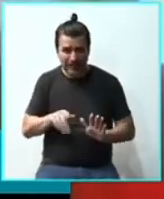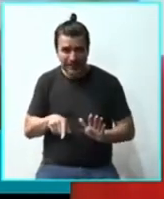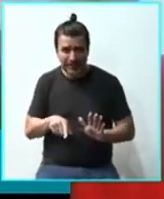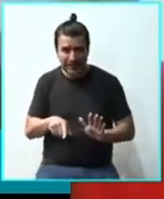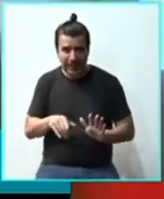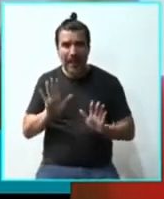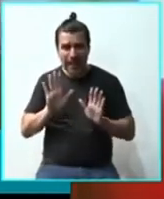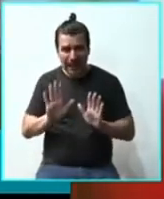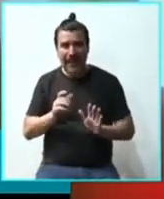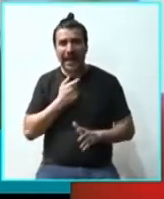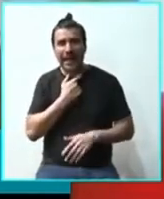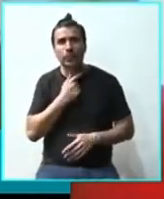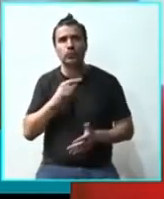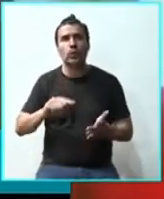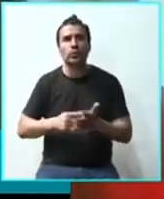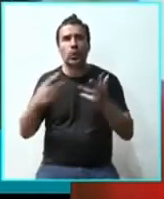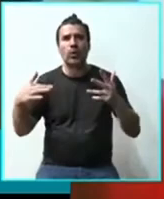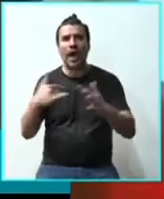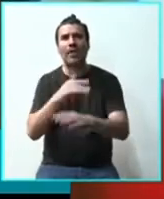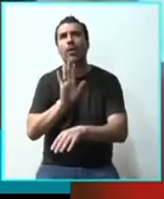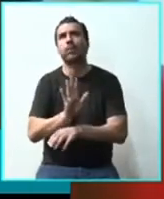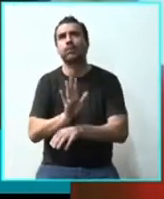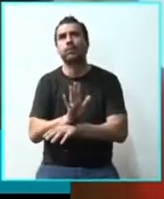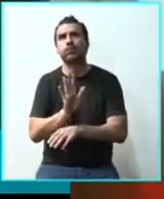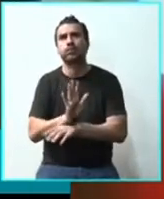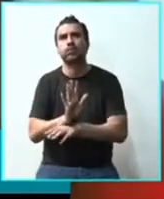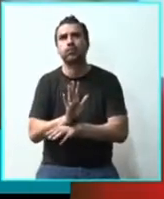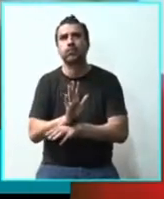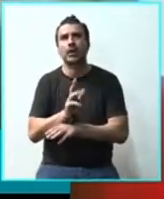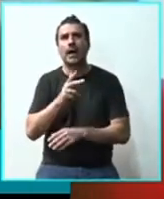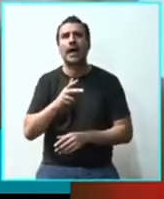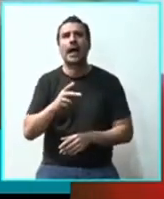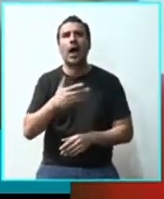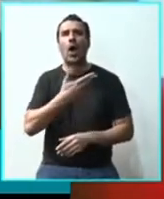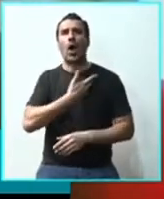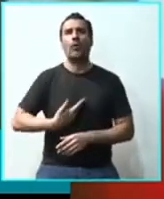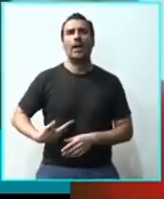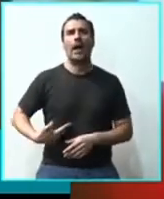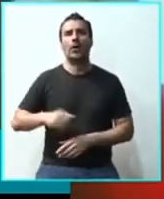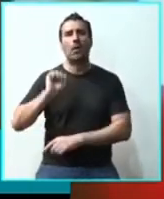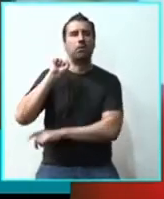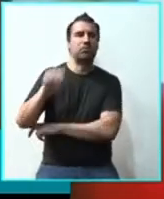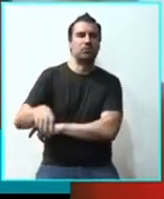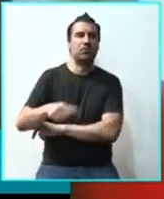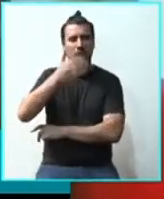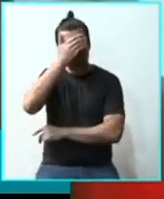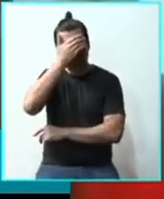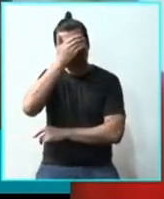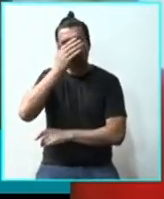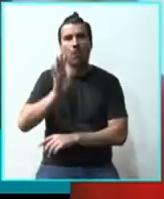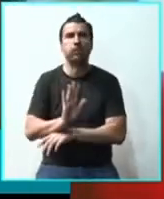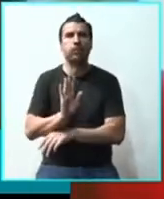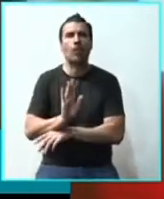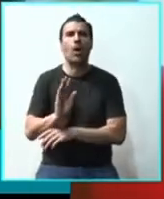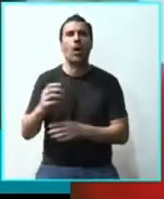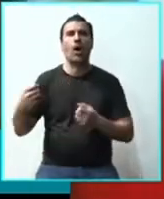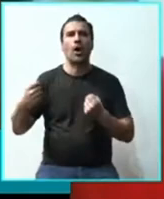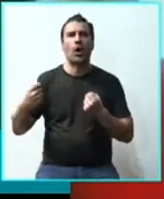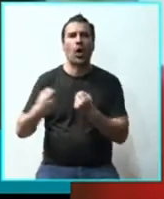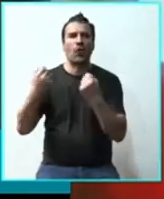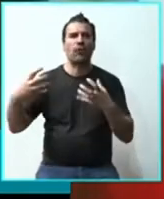ciudad que sea la ley de la selva, donde no haya Estado y donde el conflicto entre los